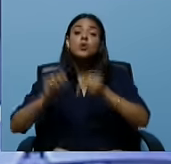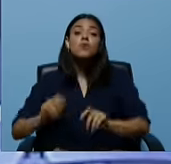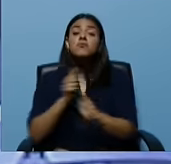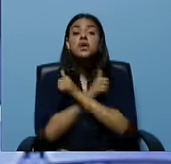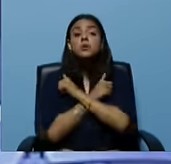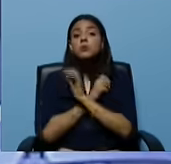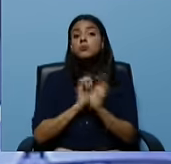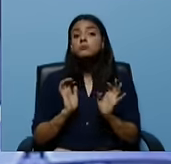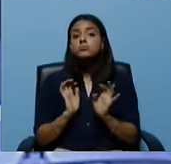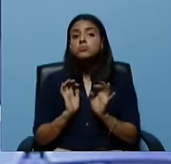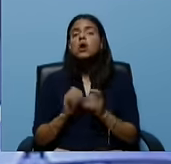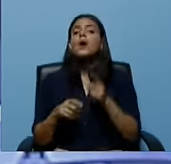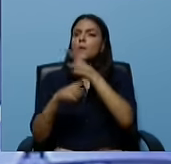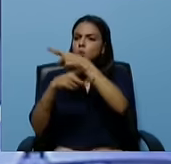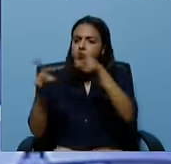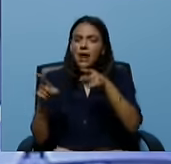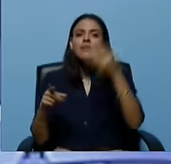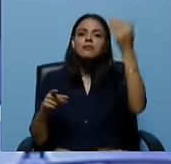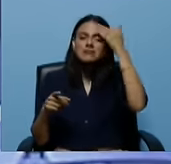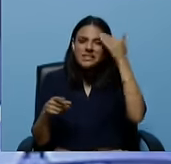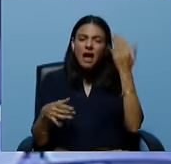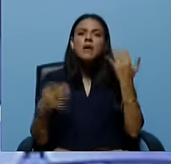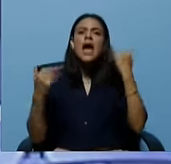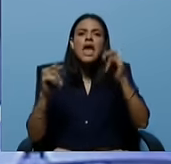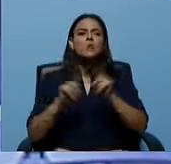Pero usted sabe cuál fue el clima que hubo.